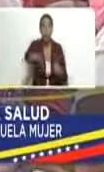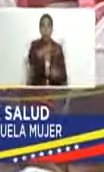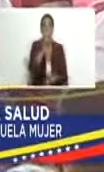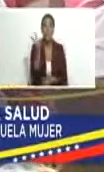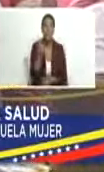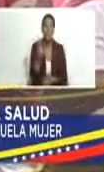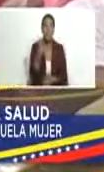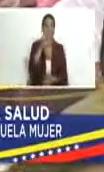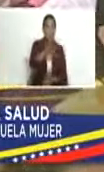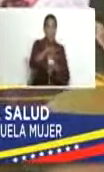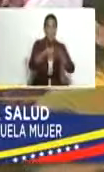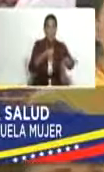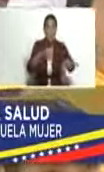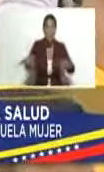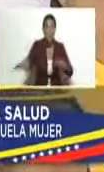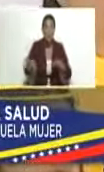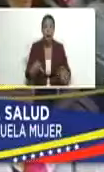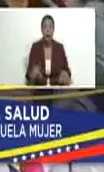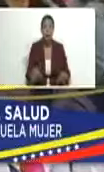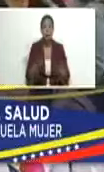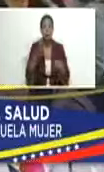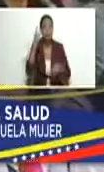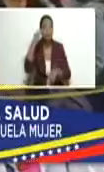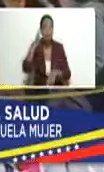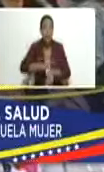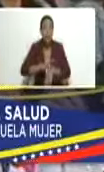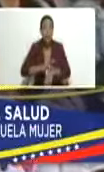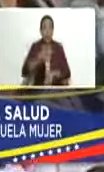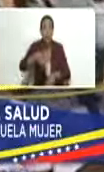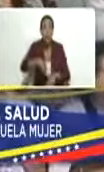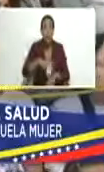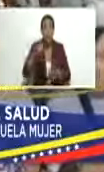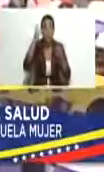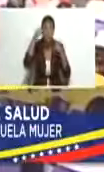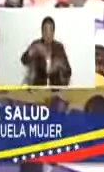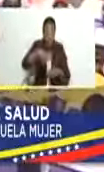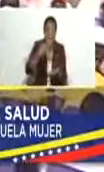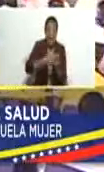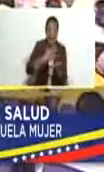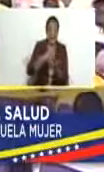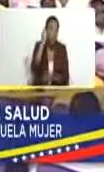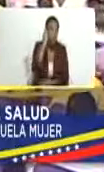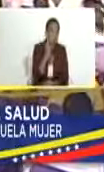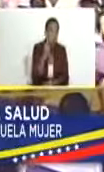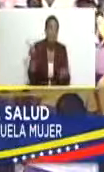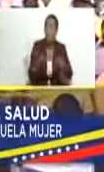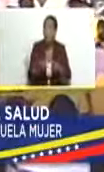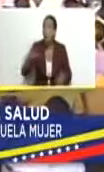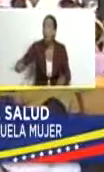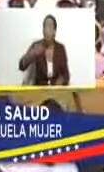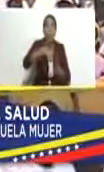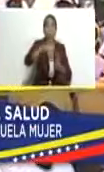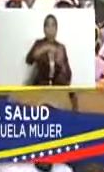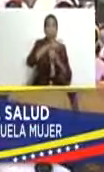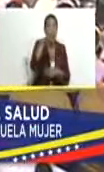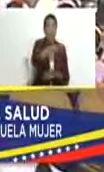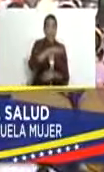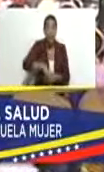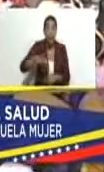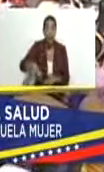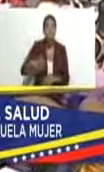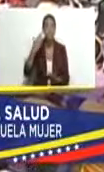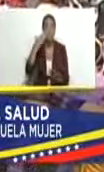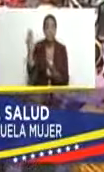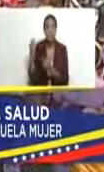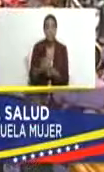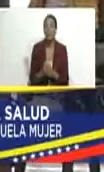país. Lo que está sucediendo hoy está sucediendo en todo el territorio nacional. Y bueno, le doy la palabra a nuestra ministra Magali, a